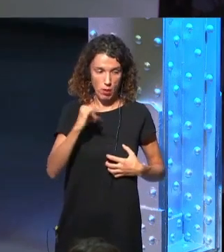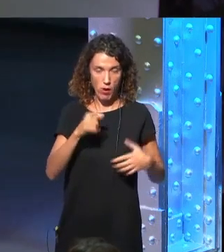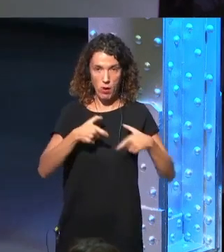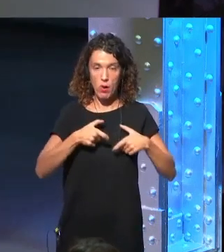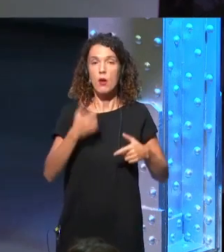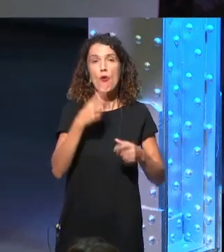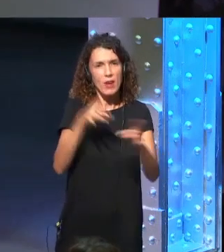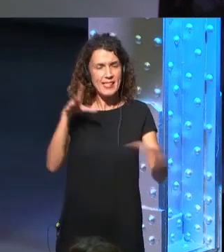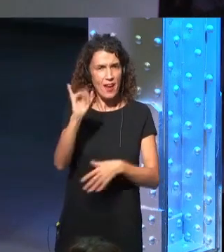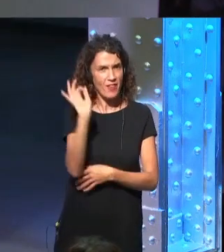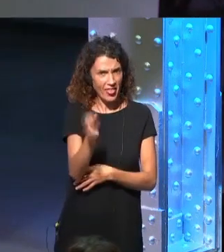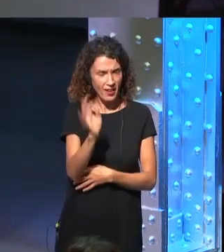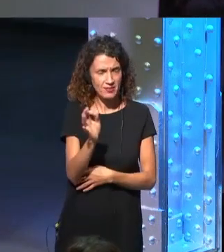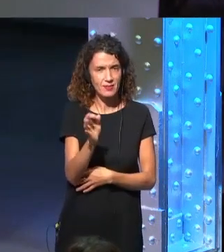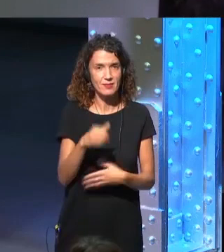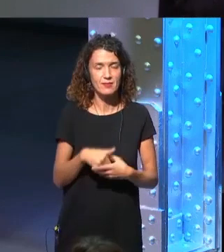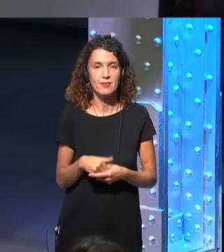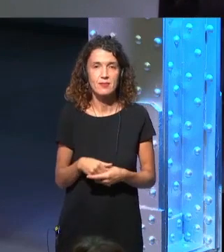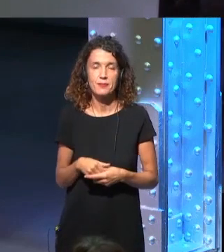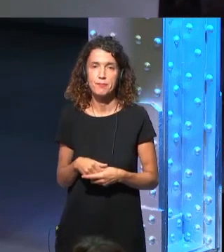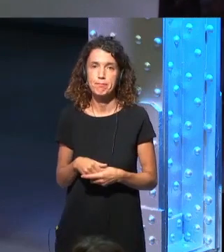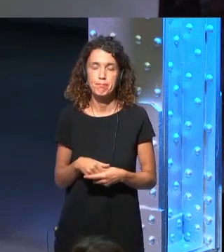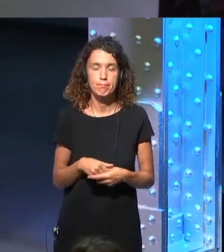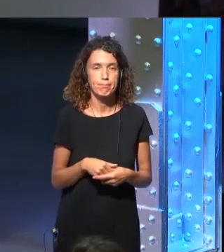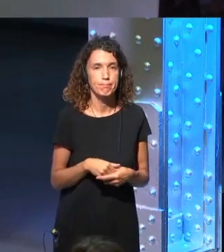Bueno, sí, hay una flecha ahí, es verdad.